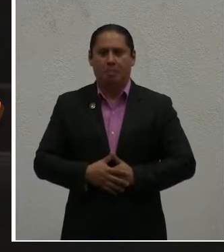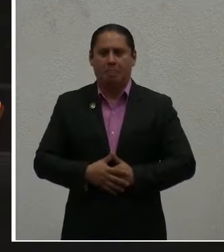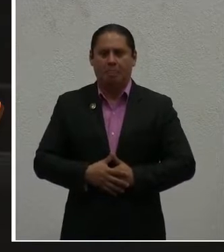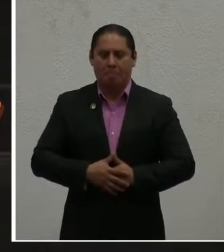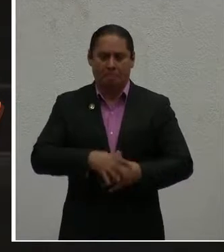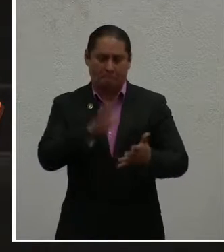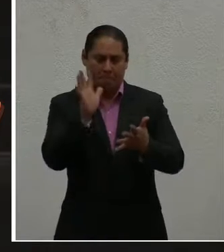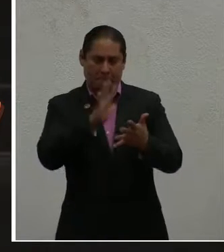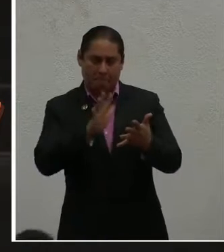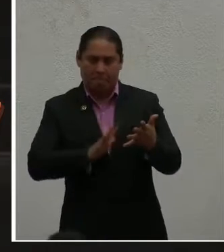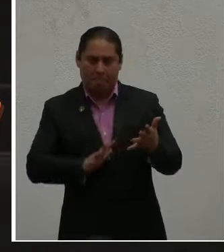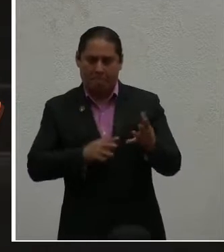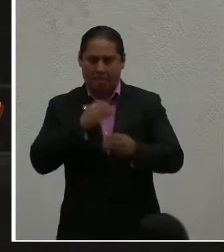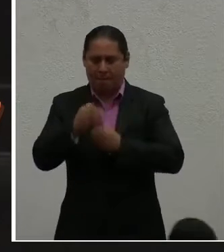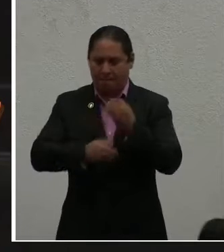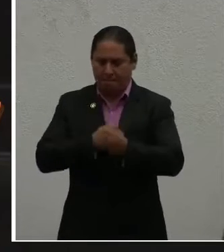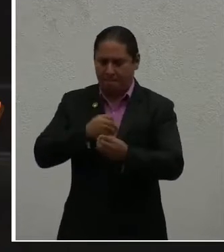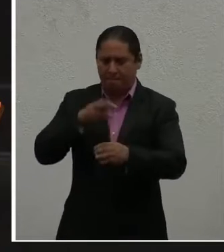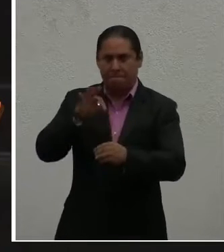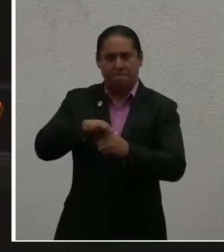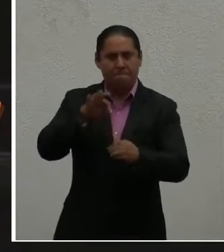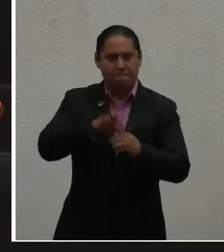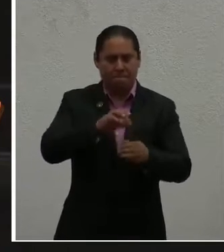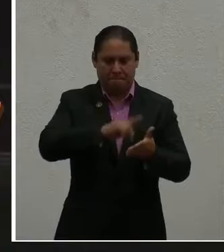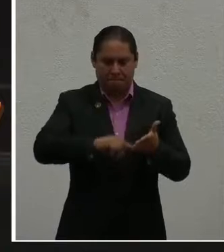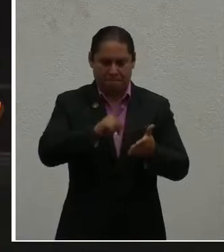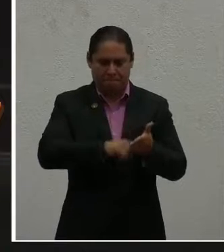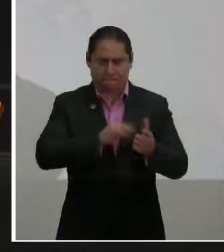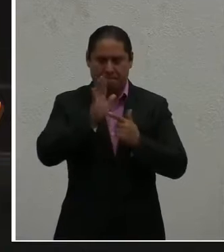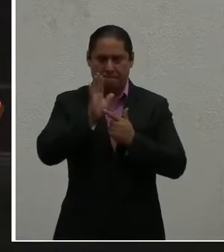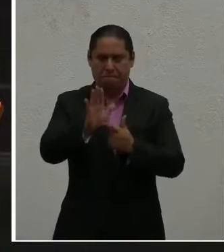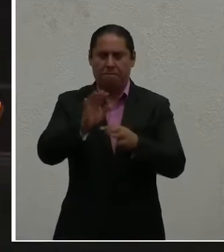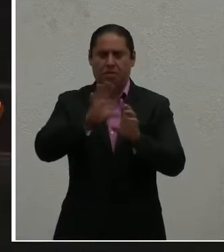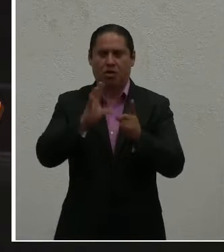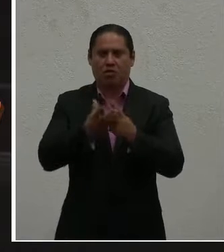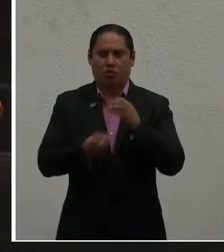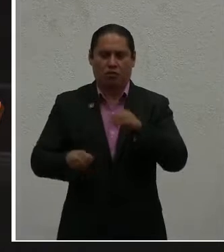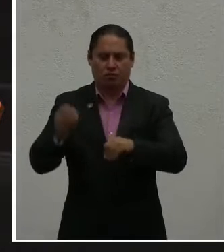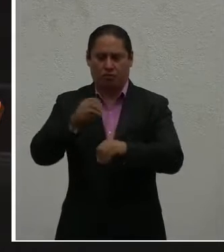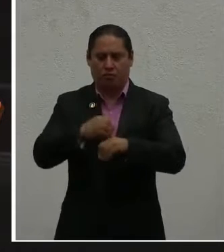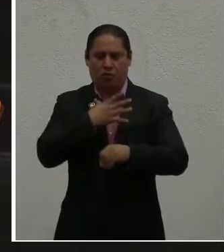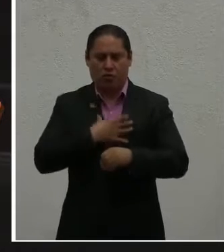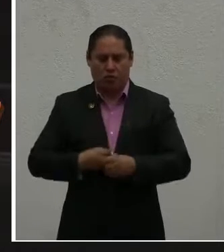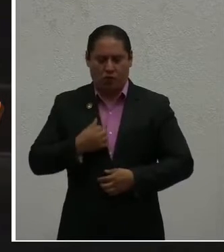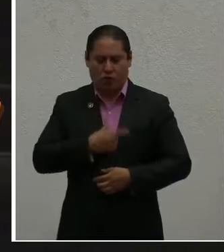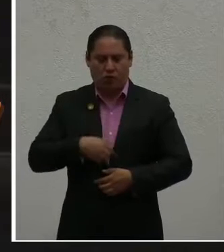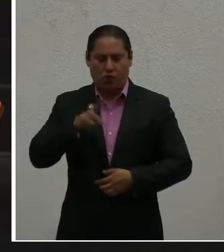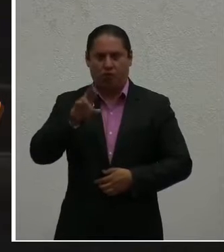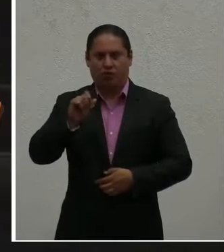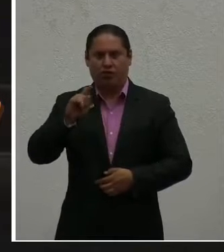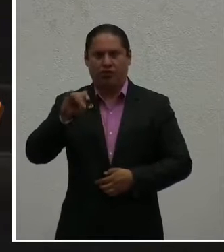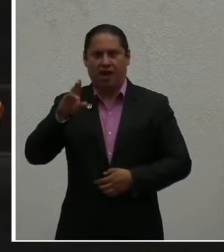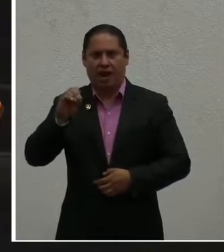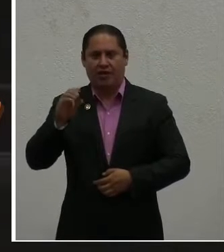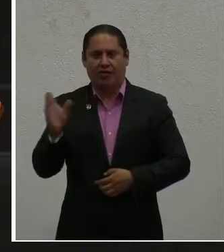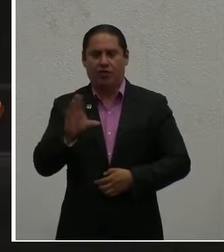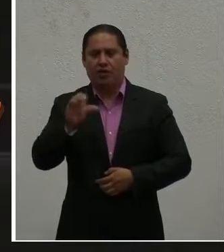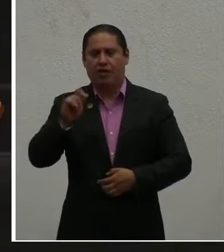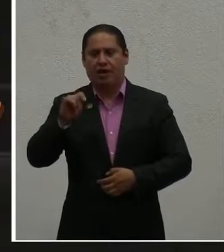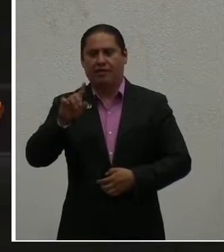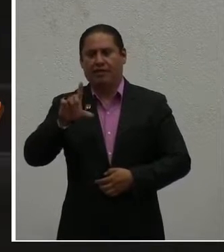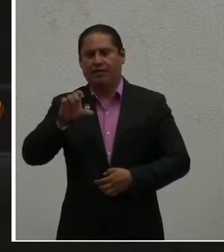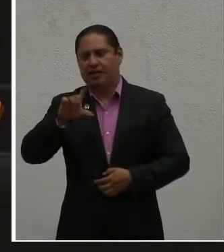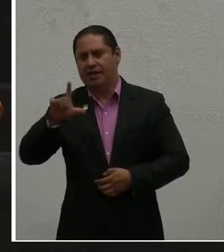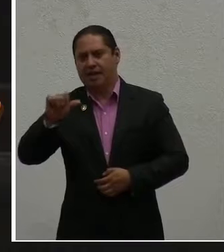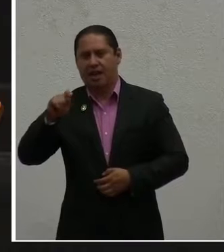Lectura, discusión y votación del dictamen que presenta la Comisión de Postulación de la Medalla Rosario Castellanos relativo